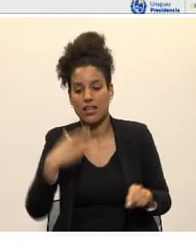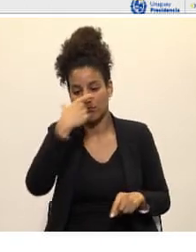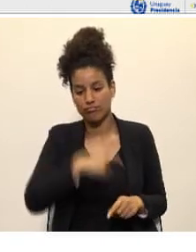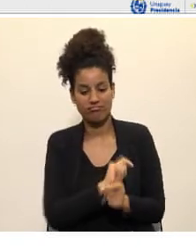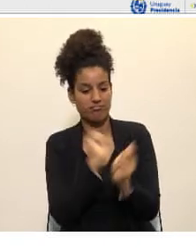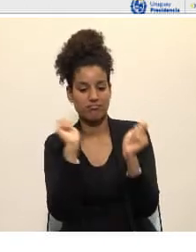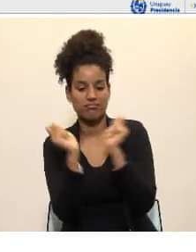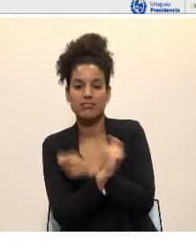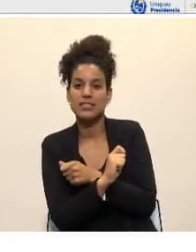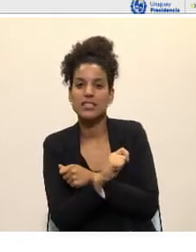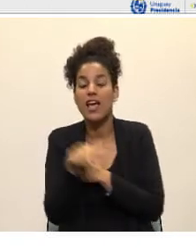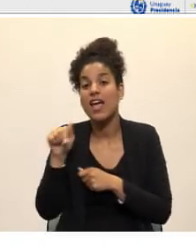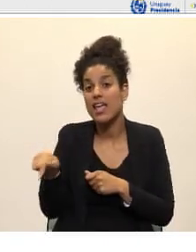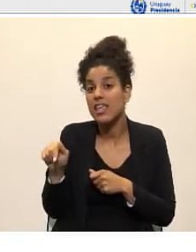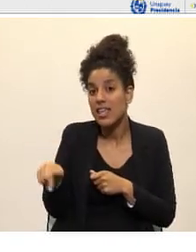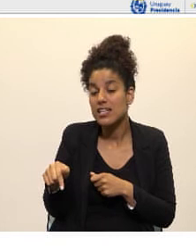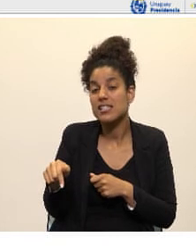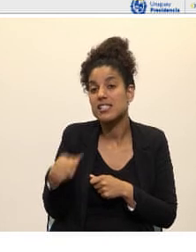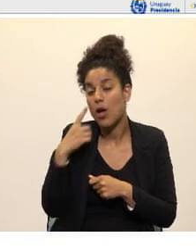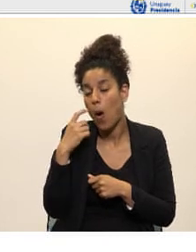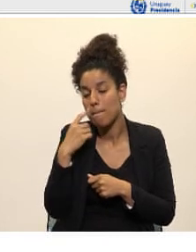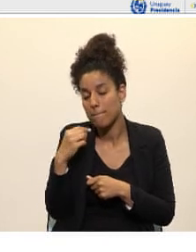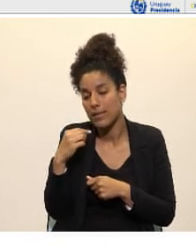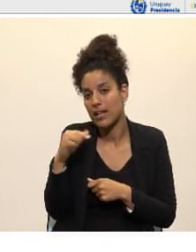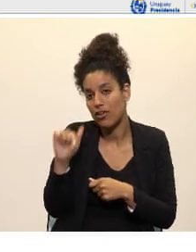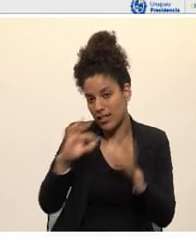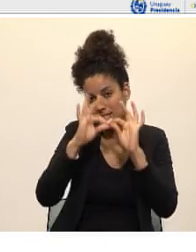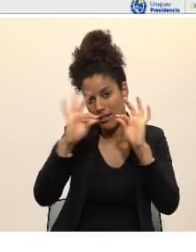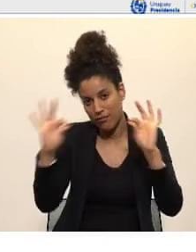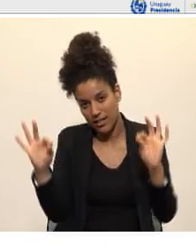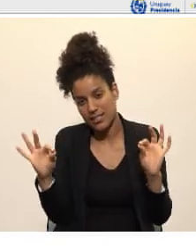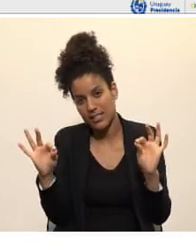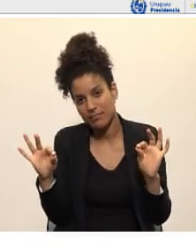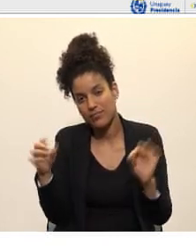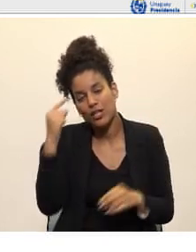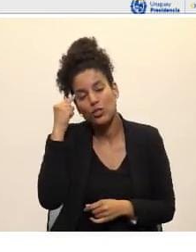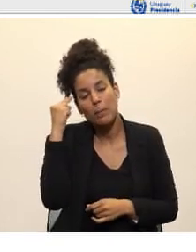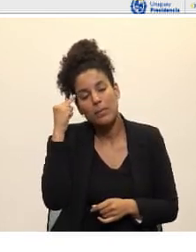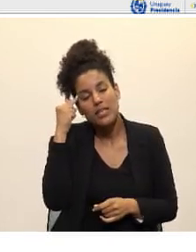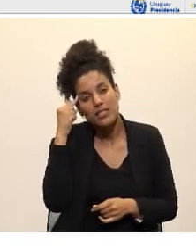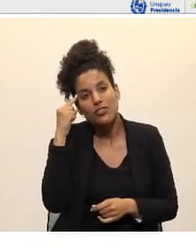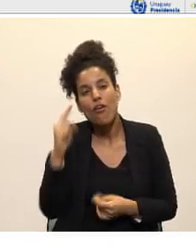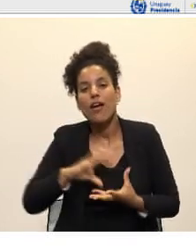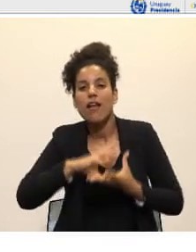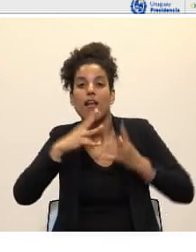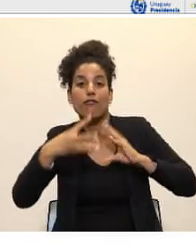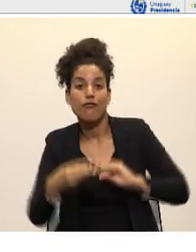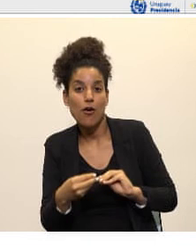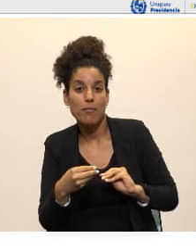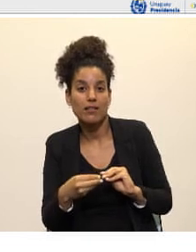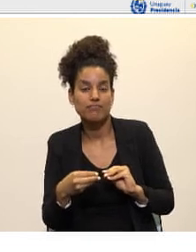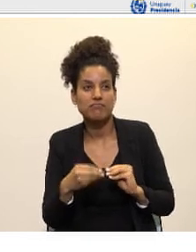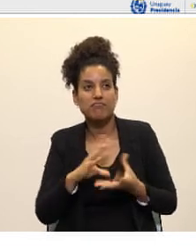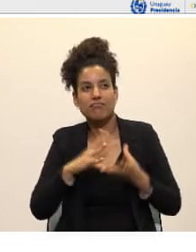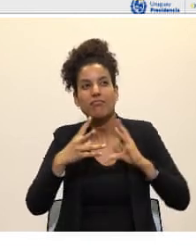esto me lleva a pensar que el modelo para poder planificar, la opción epistemológica, para poder